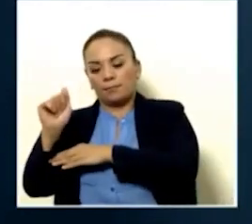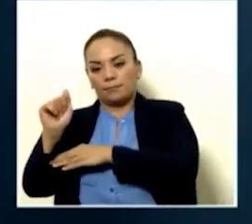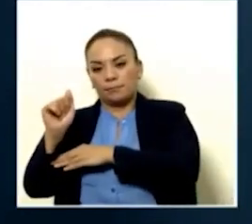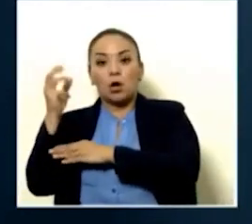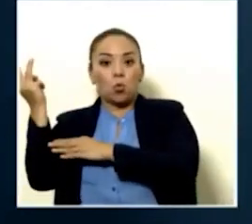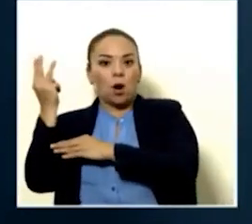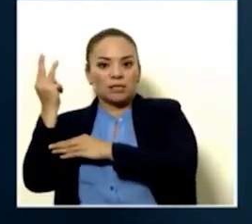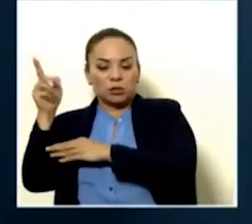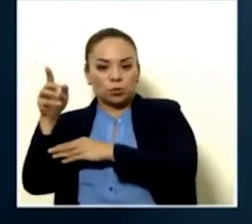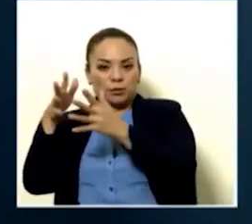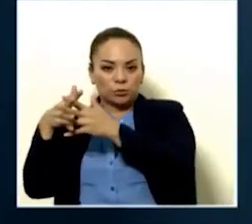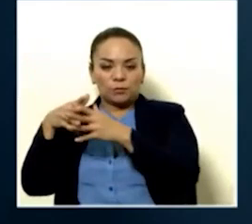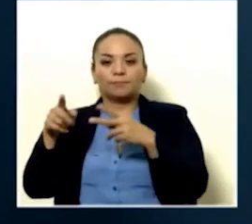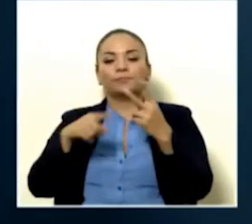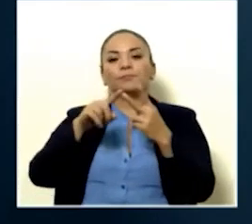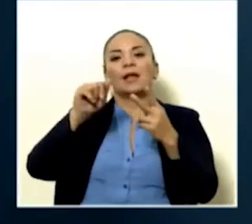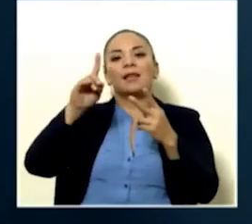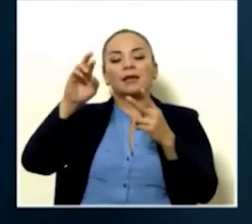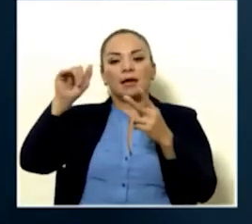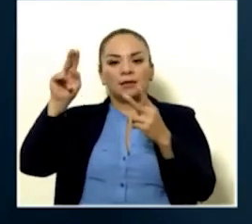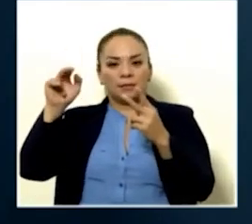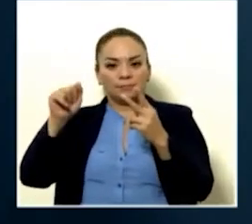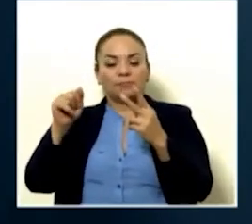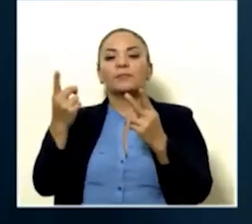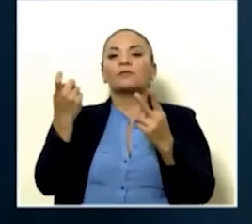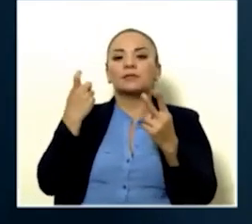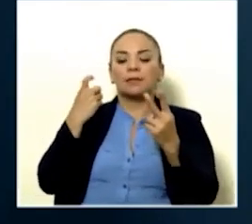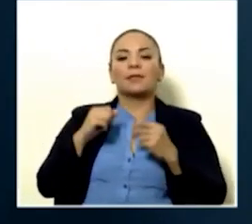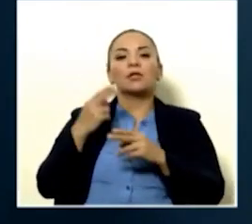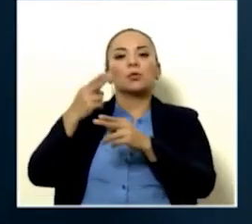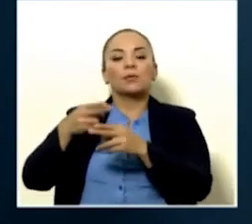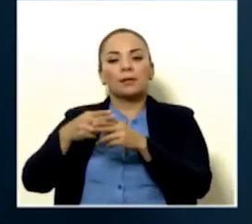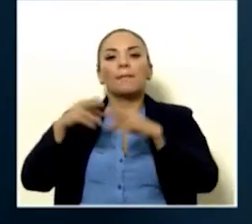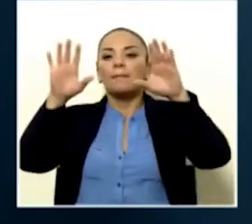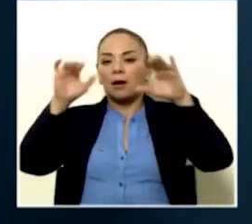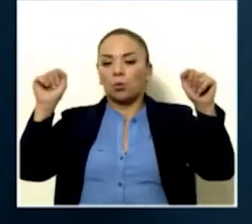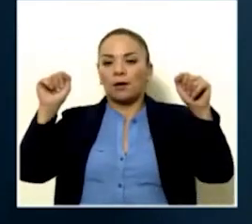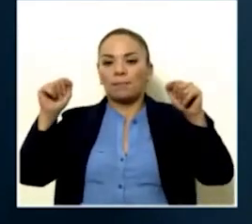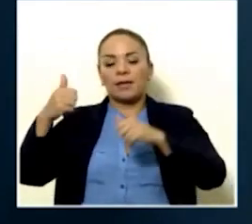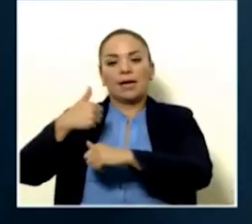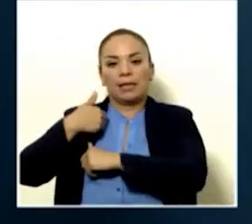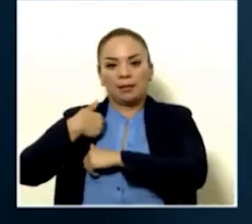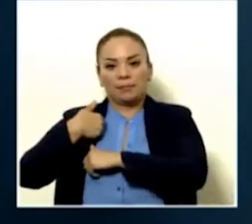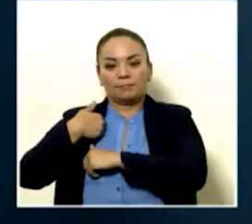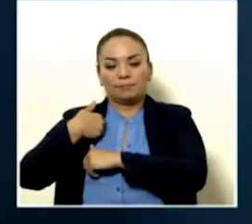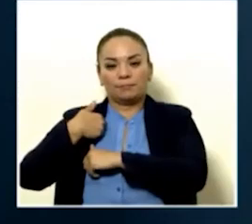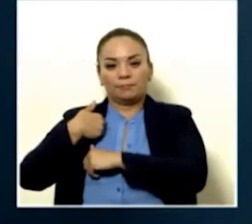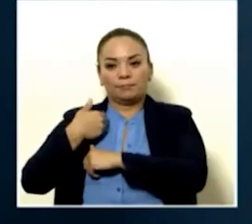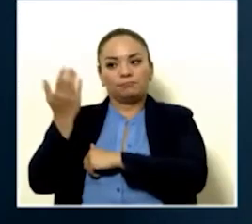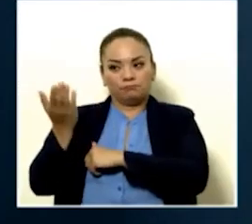Washington. Adriana Solano Laclé, recientemente nombrada como embajadora en Canadá,